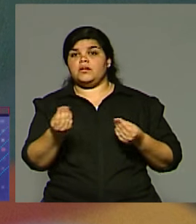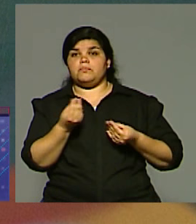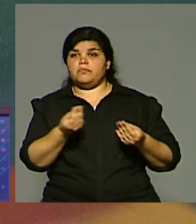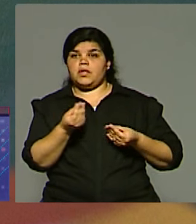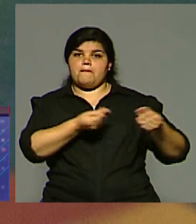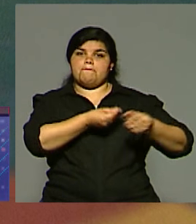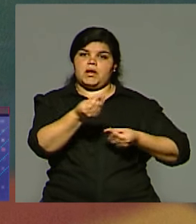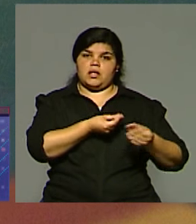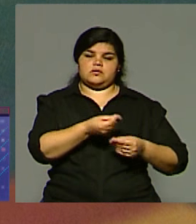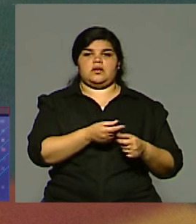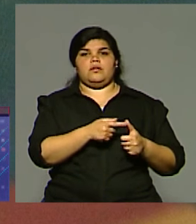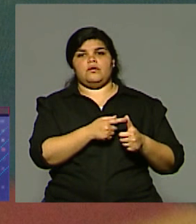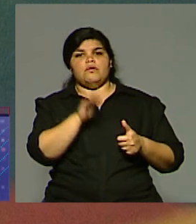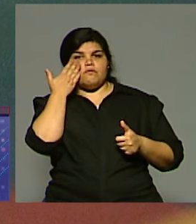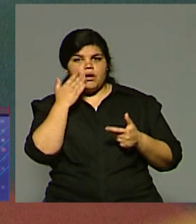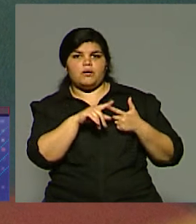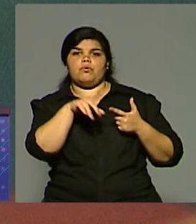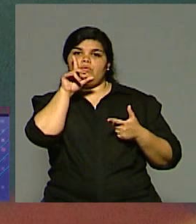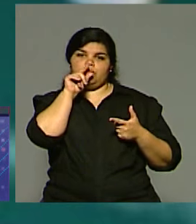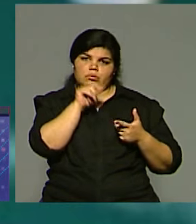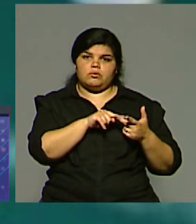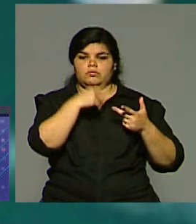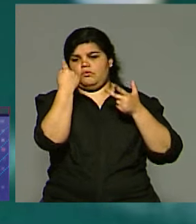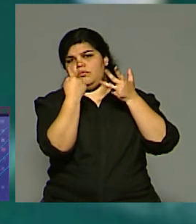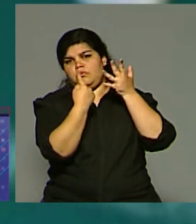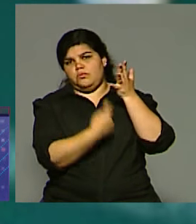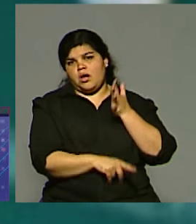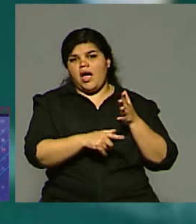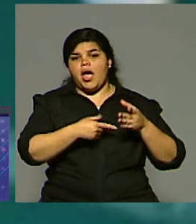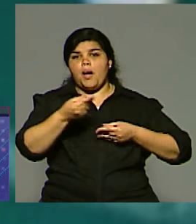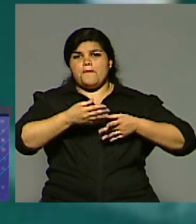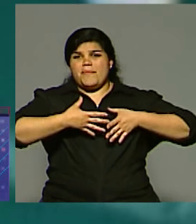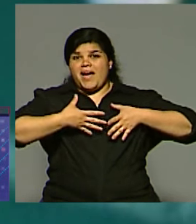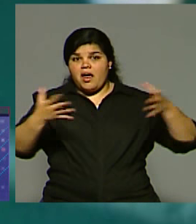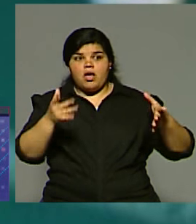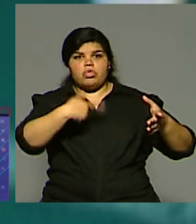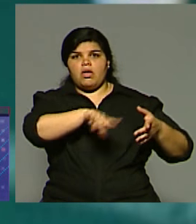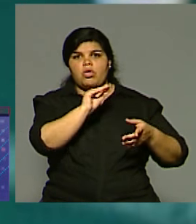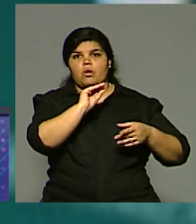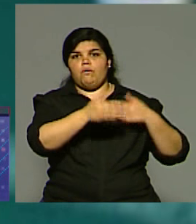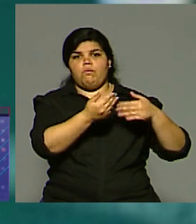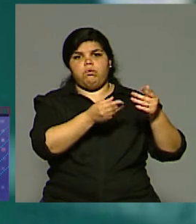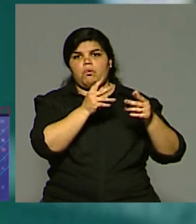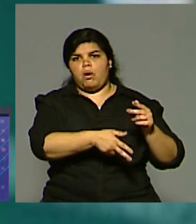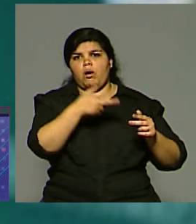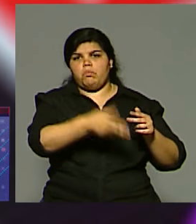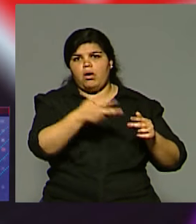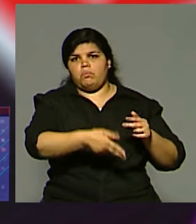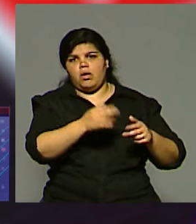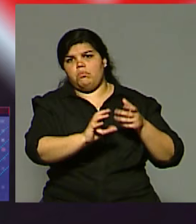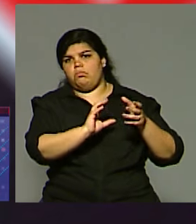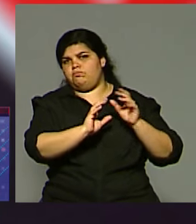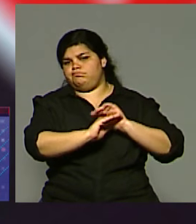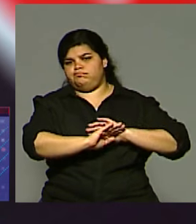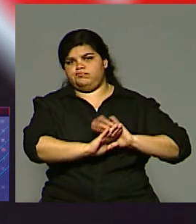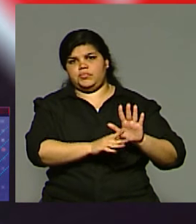son Facebook, Twitter, no sé, bueno, todas las que a ustedes se le ocurran de ese lado, ¿no? Entonces, ellos dieron soporte hasta determinado tiempo y lo van a cortar.